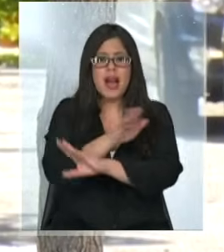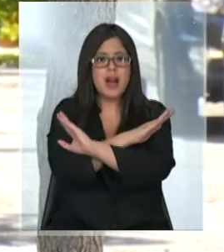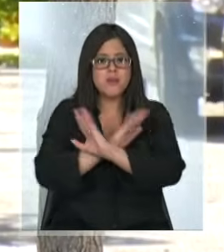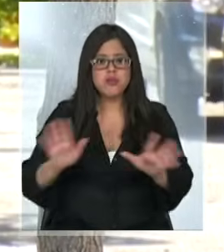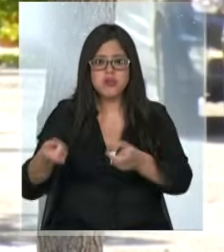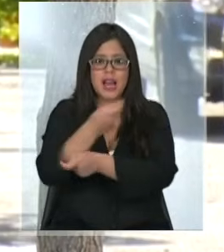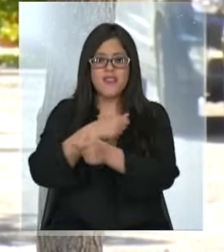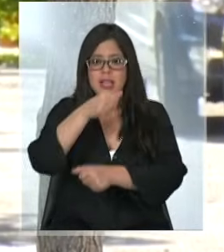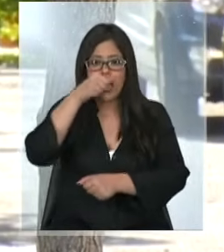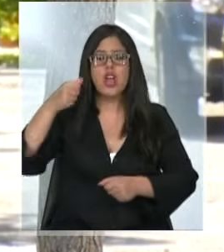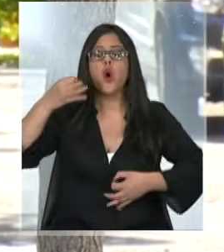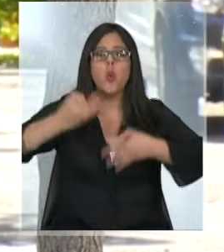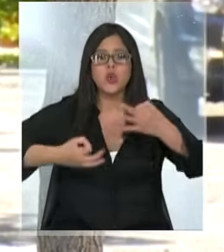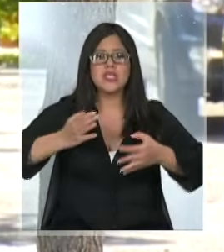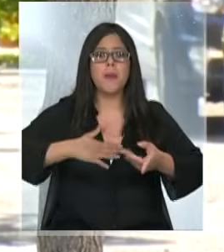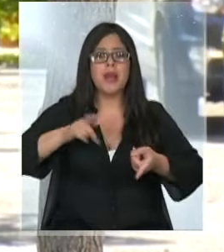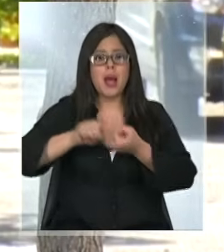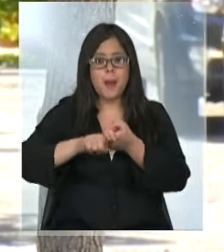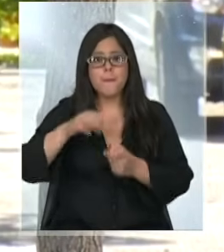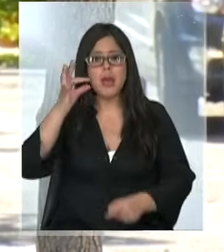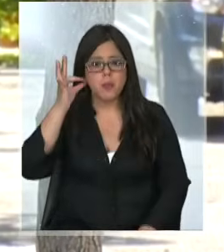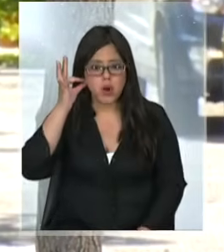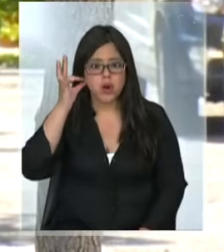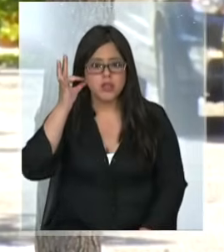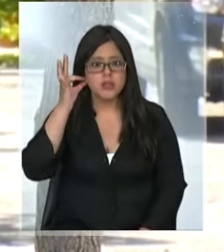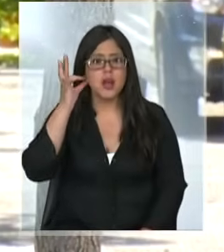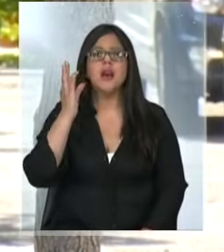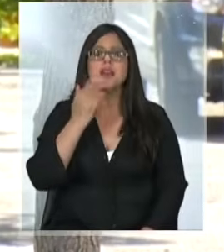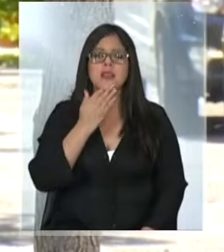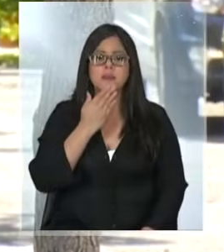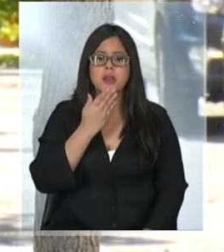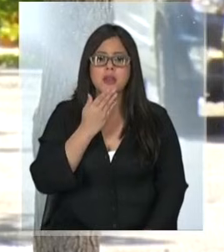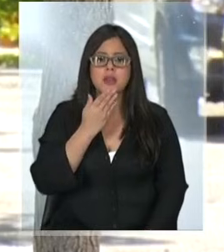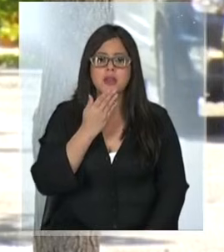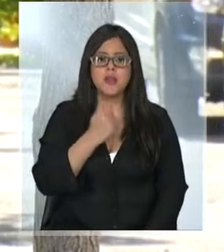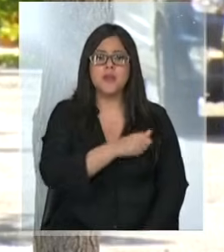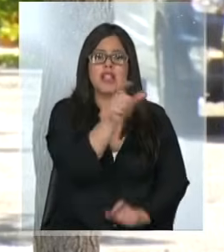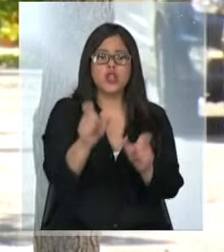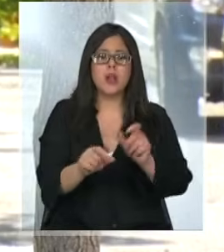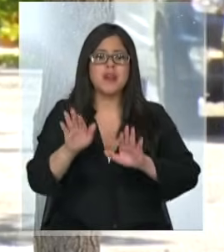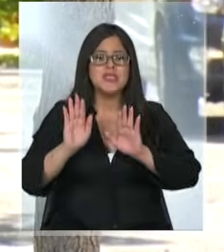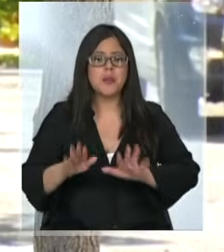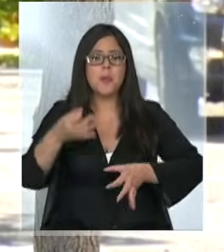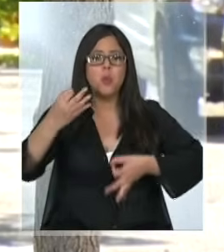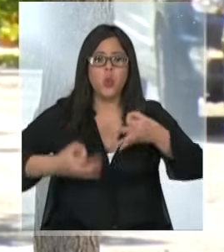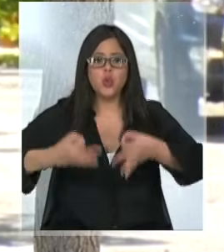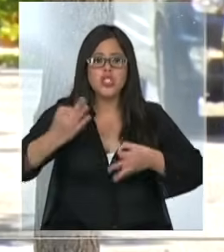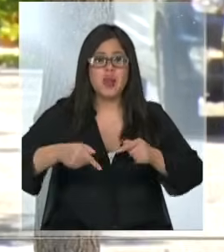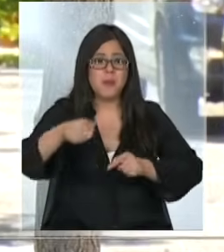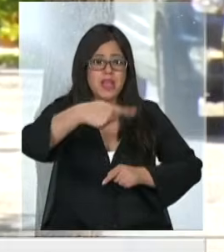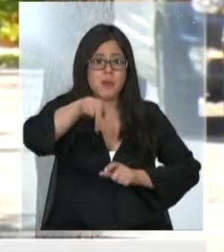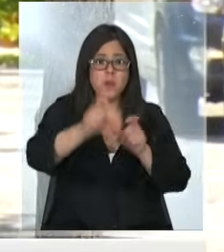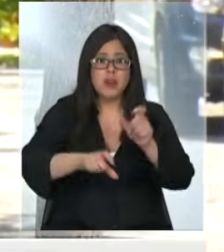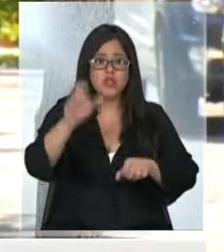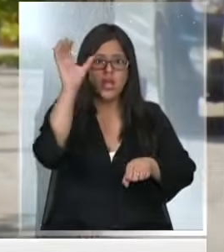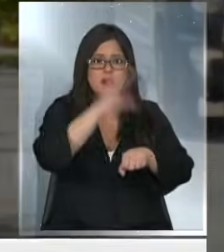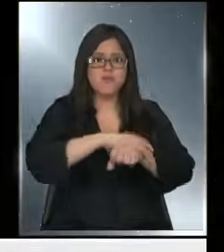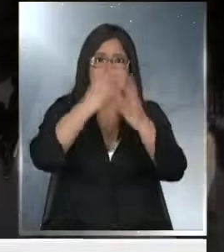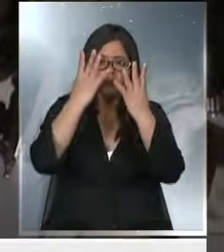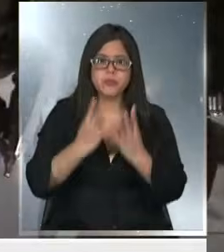narcotráfico, justicia para mi señora y para los que están esperando justicia para poner a estos delincuentes tras las